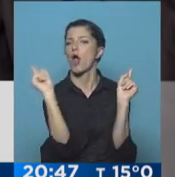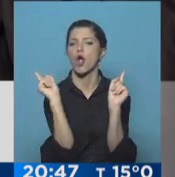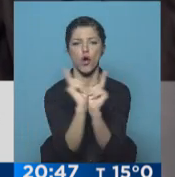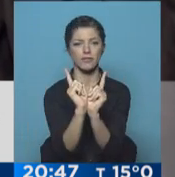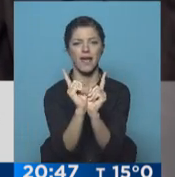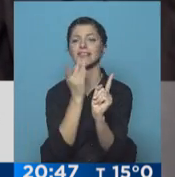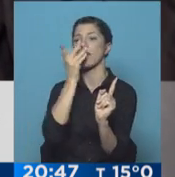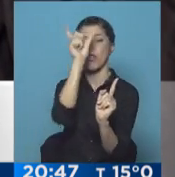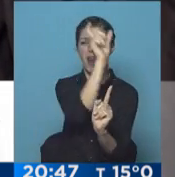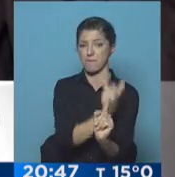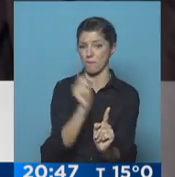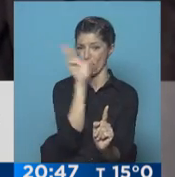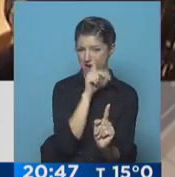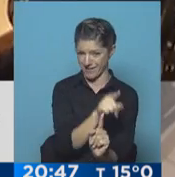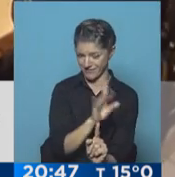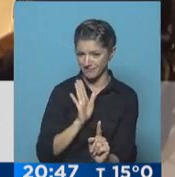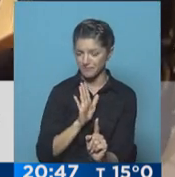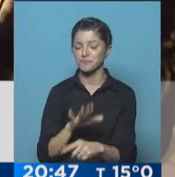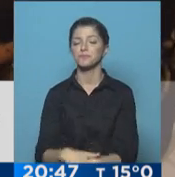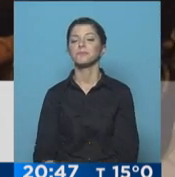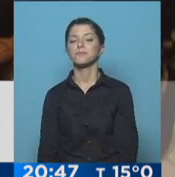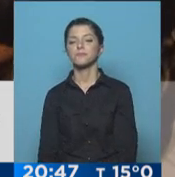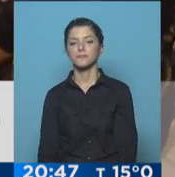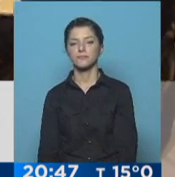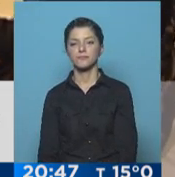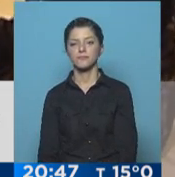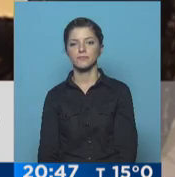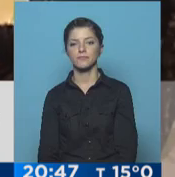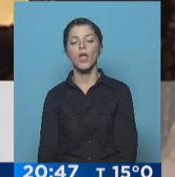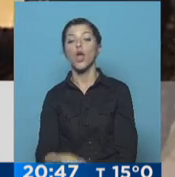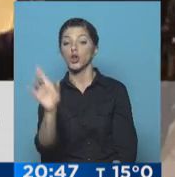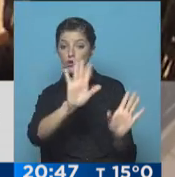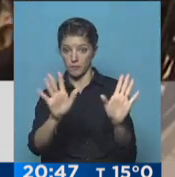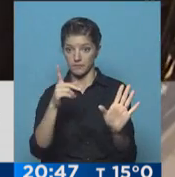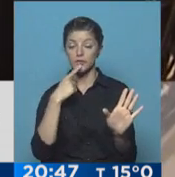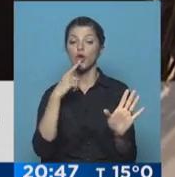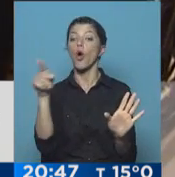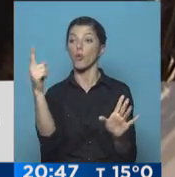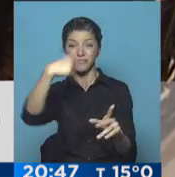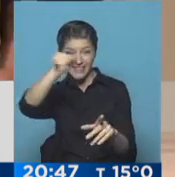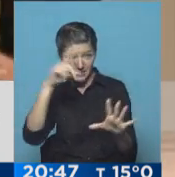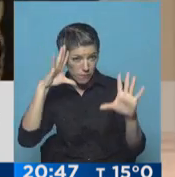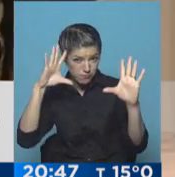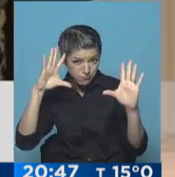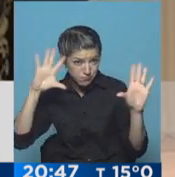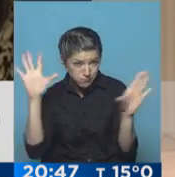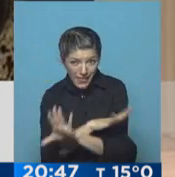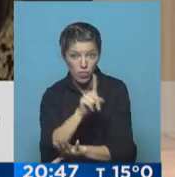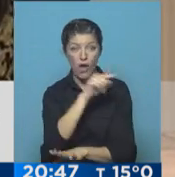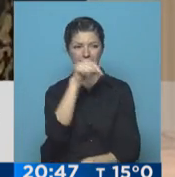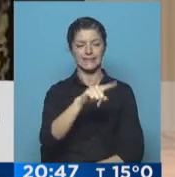lo que es este personaje, que dijo, no, que no se equivoquen, dijo, ni es